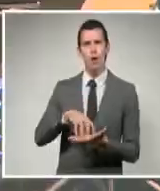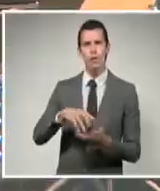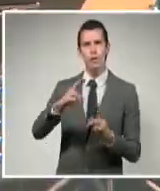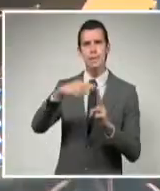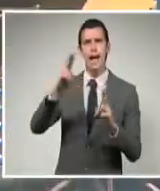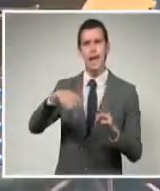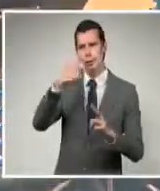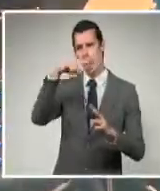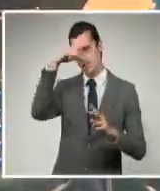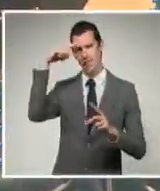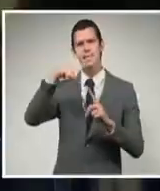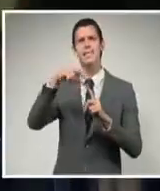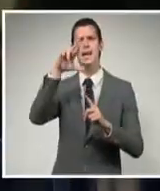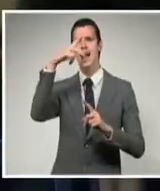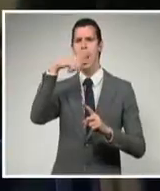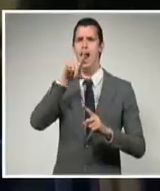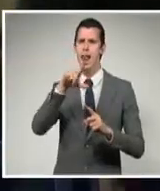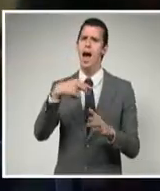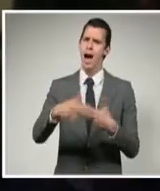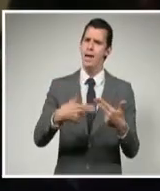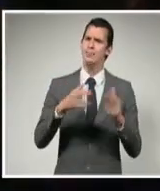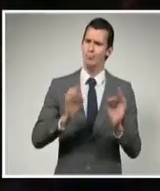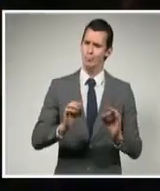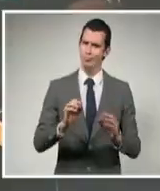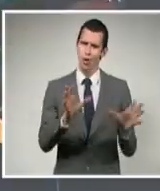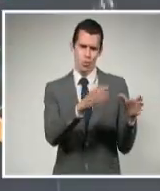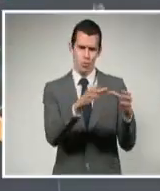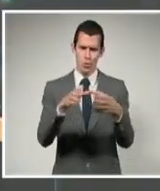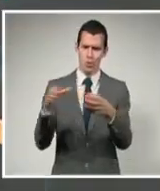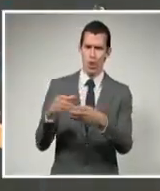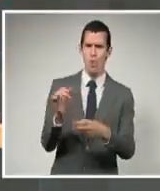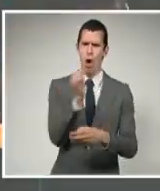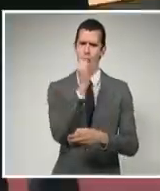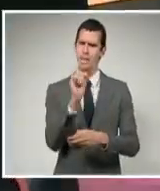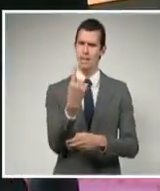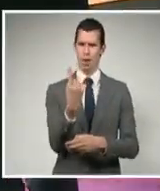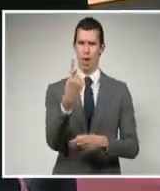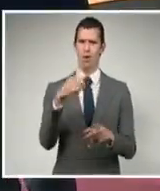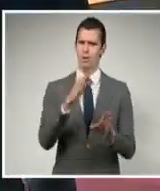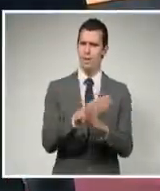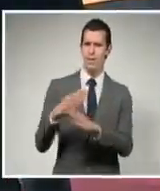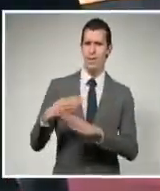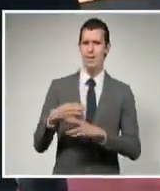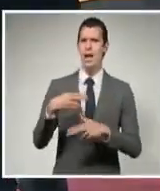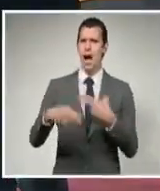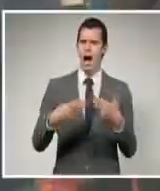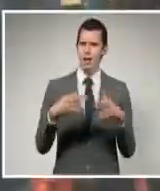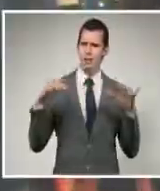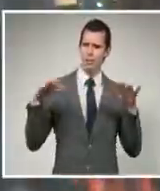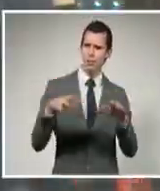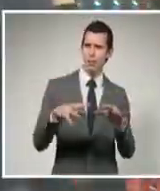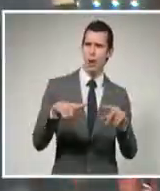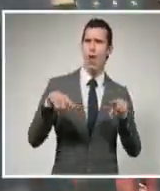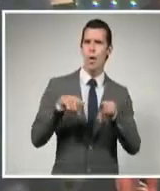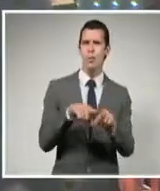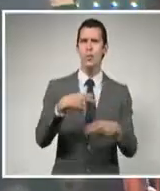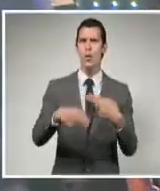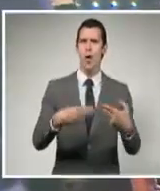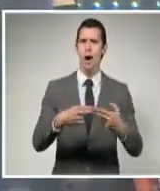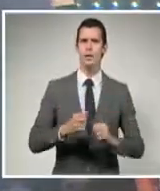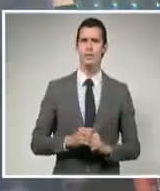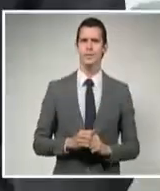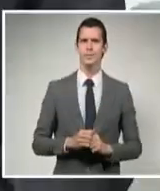Artistas de varias generaciones convergen en este espectáculo, todos acompañados por la jazz band que dirige el maestro Joaquín